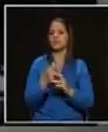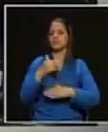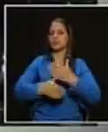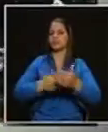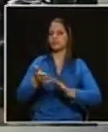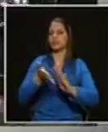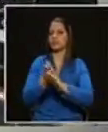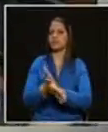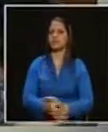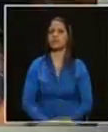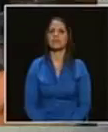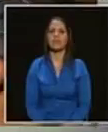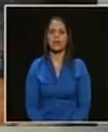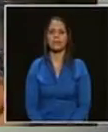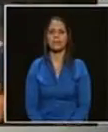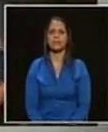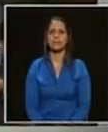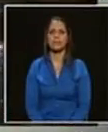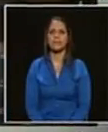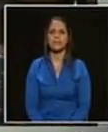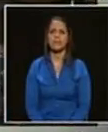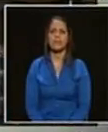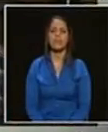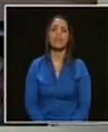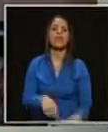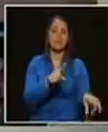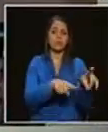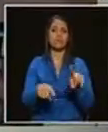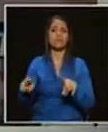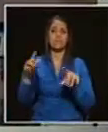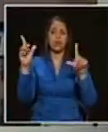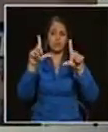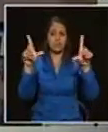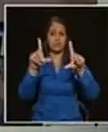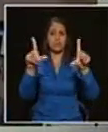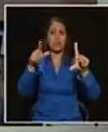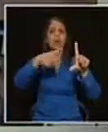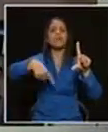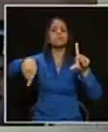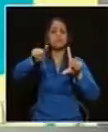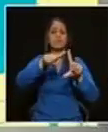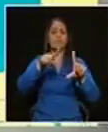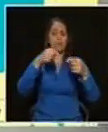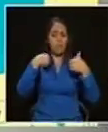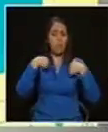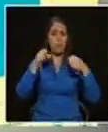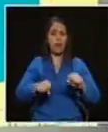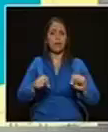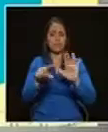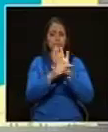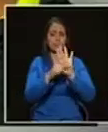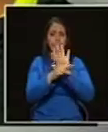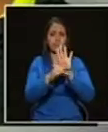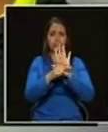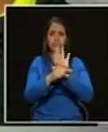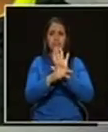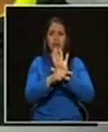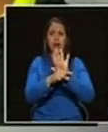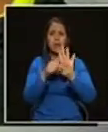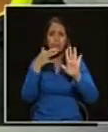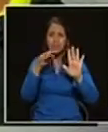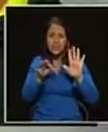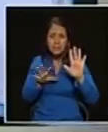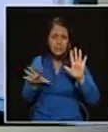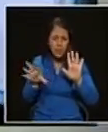contenidos. Si bien algunos canales cumplen con la normatividad de ofrecer el sistema de closed caption para la población sorda, no todos analizan